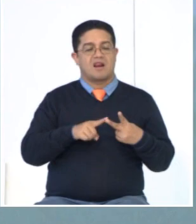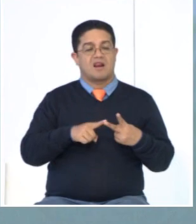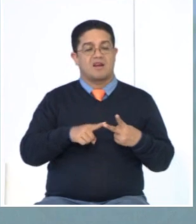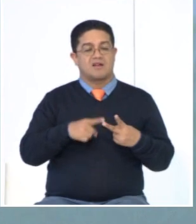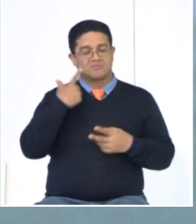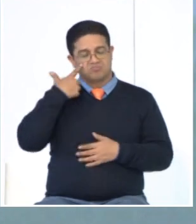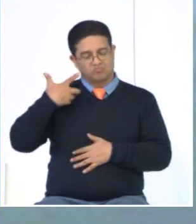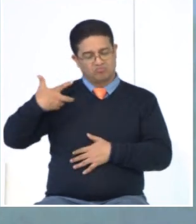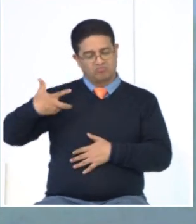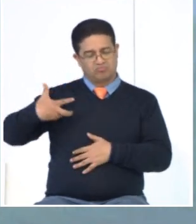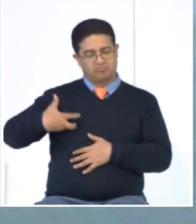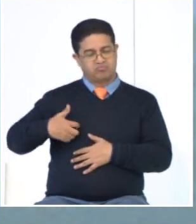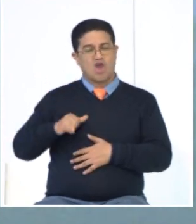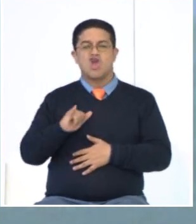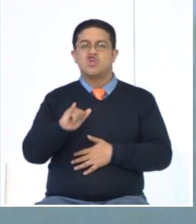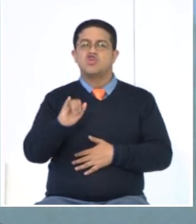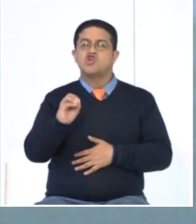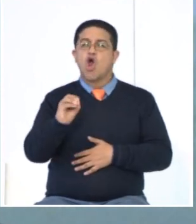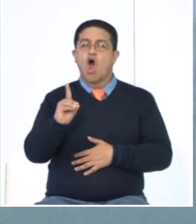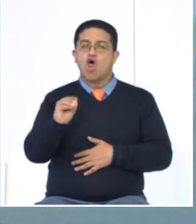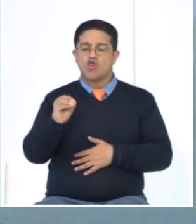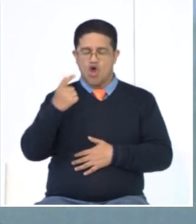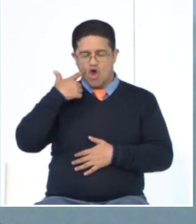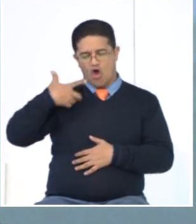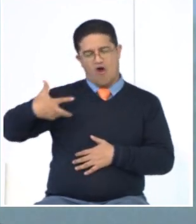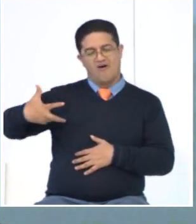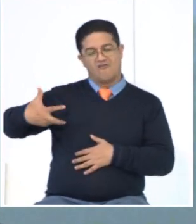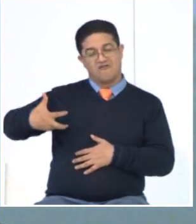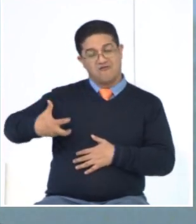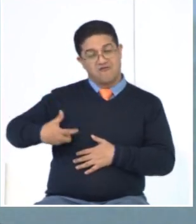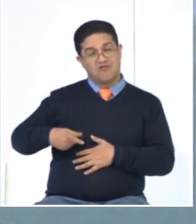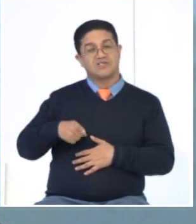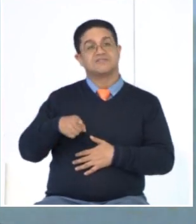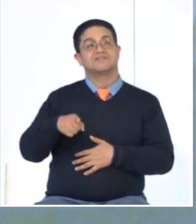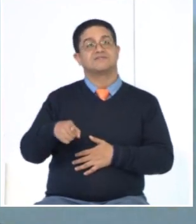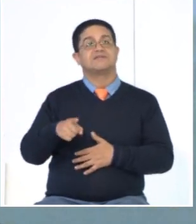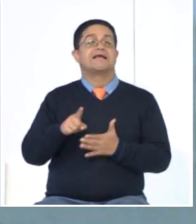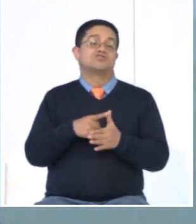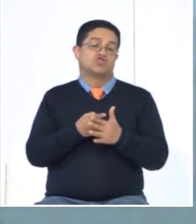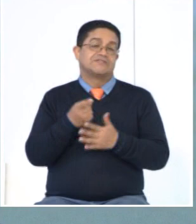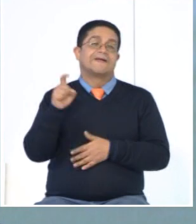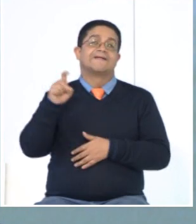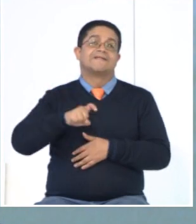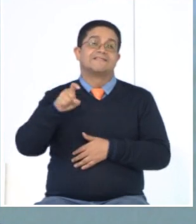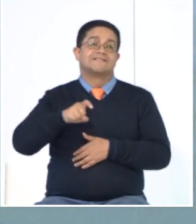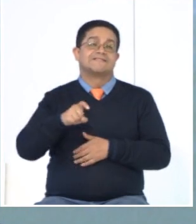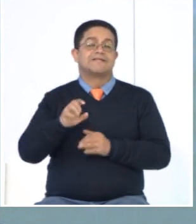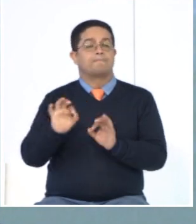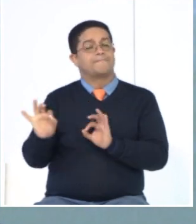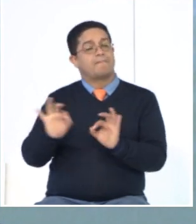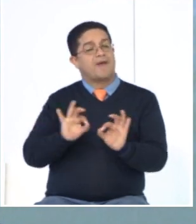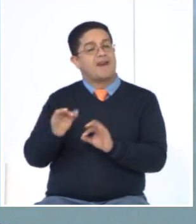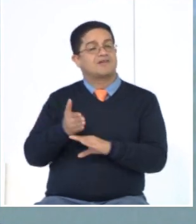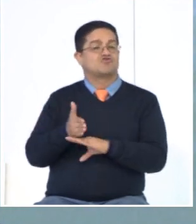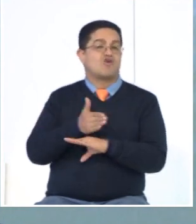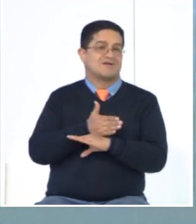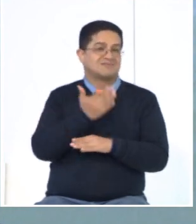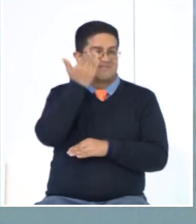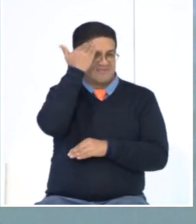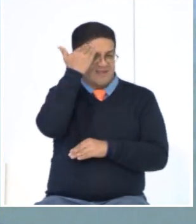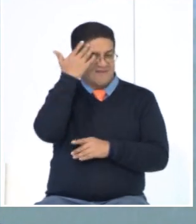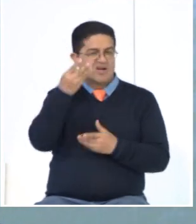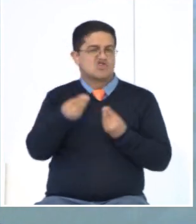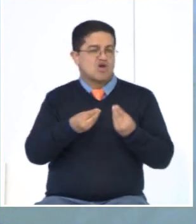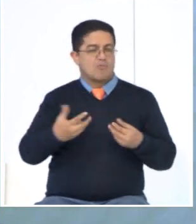contraste iodado, que es el que se usa en la tomografía, es nefrotóxico, entonces se necesita una preparación, o sea, se necesita saber que esa